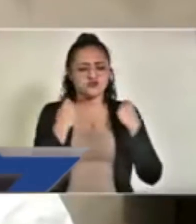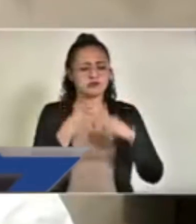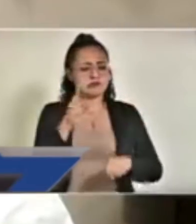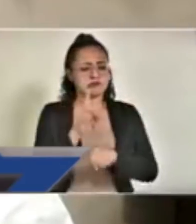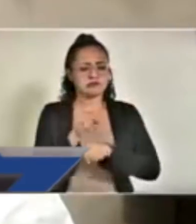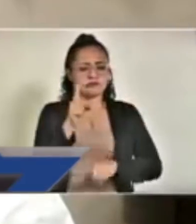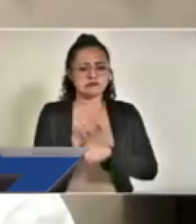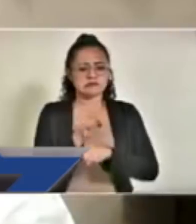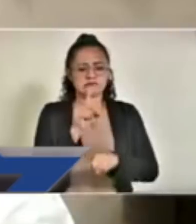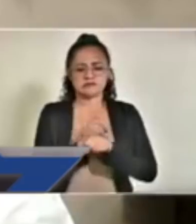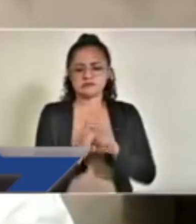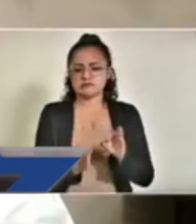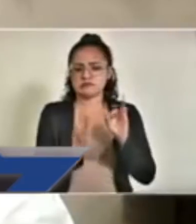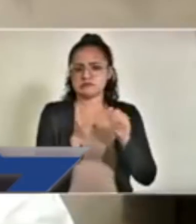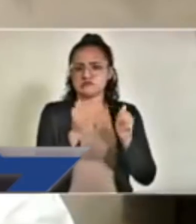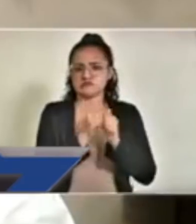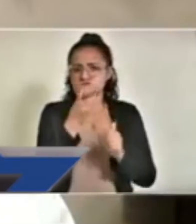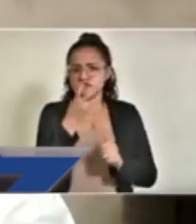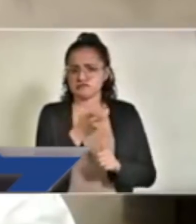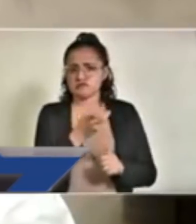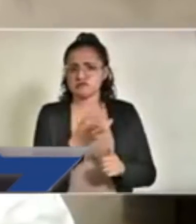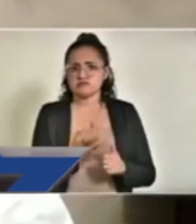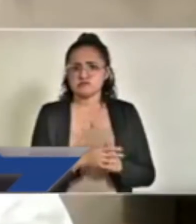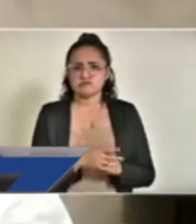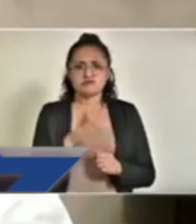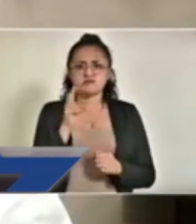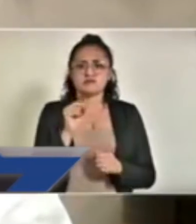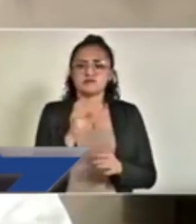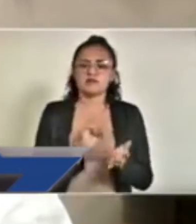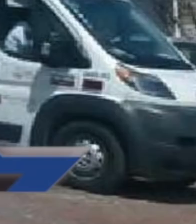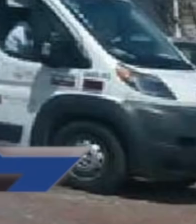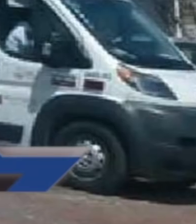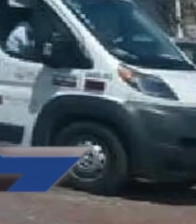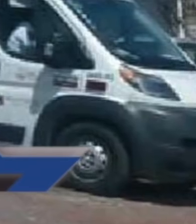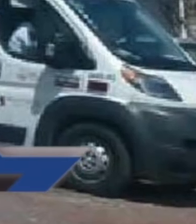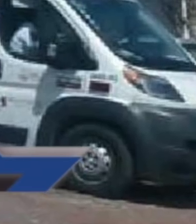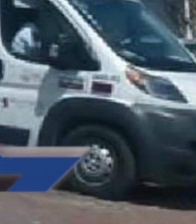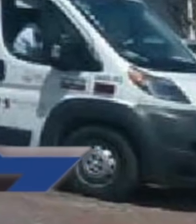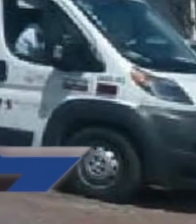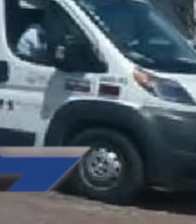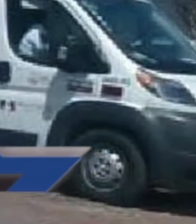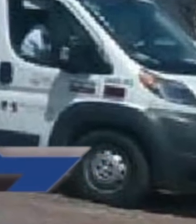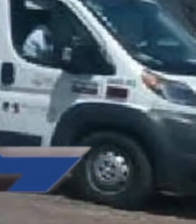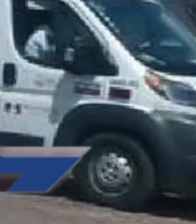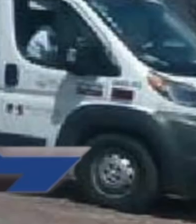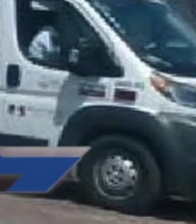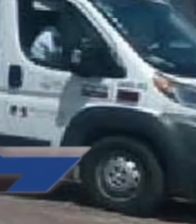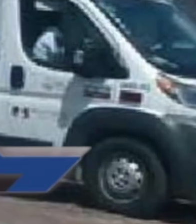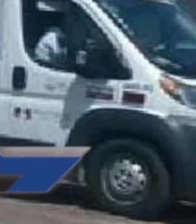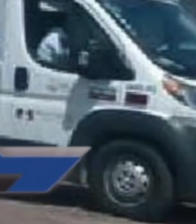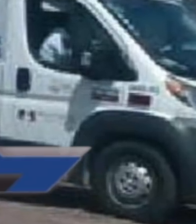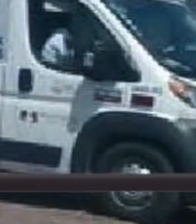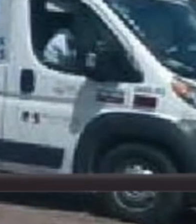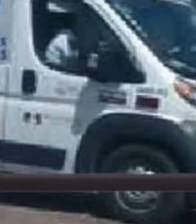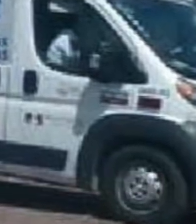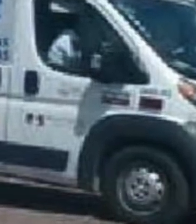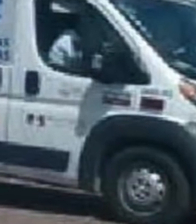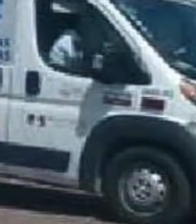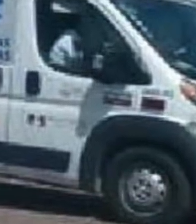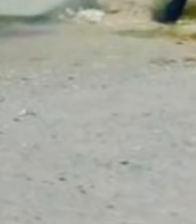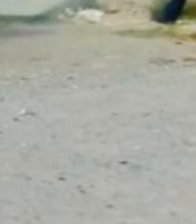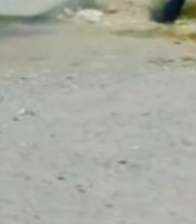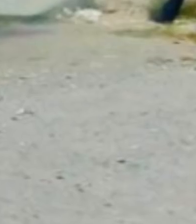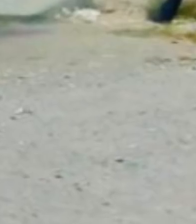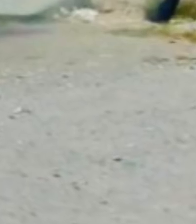tecamachalco esto frente a la casa de justicia que dejó como saldo final una persona sin vida es así como